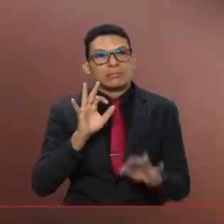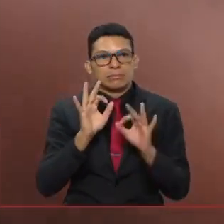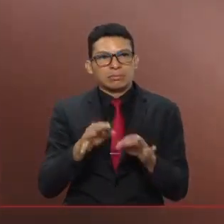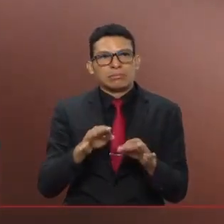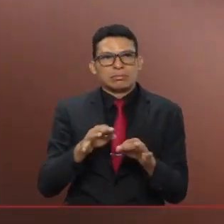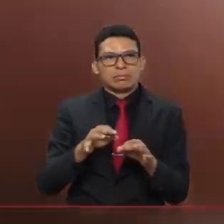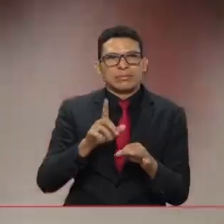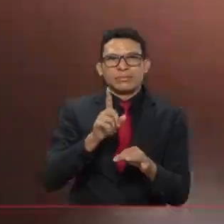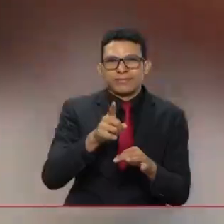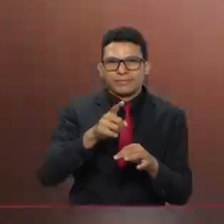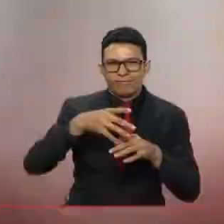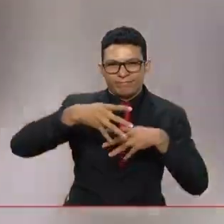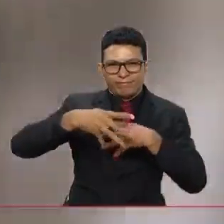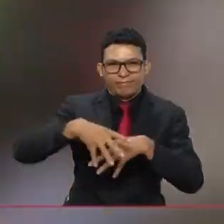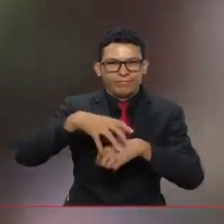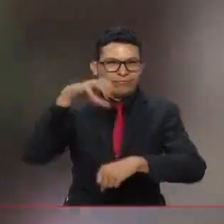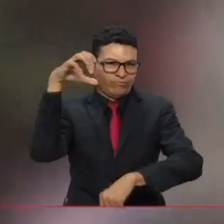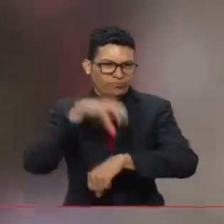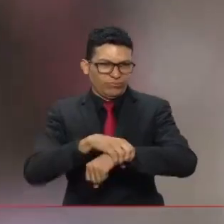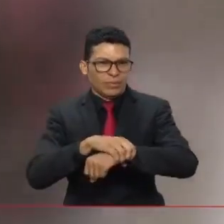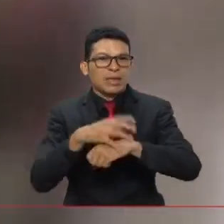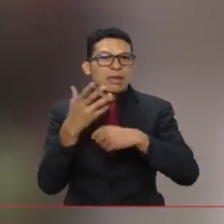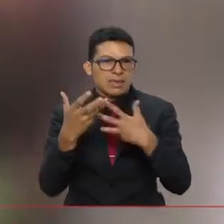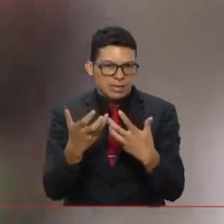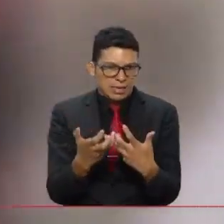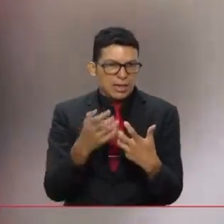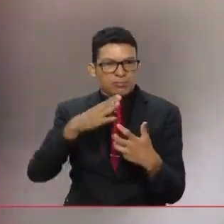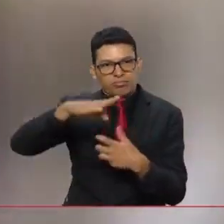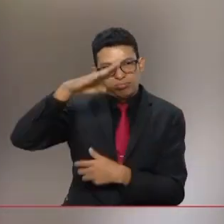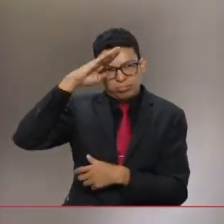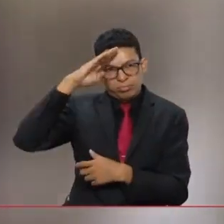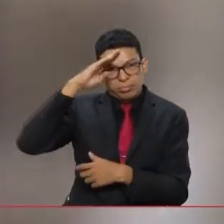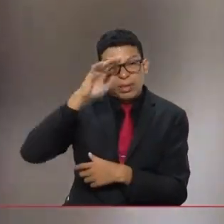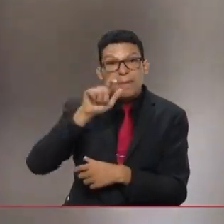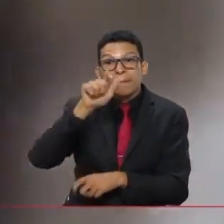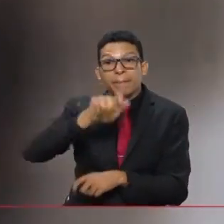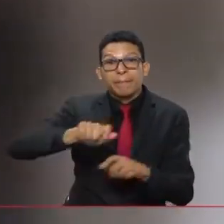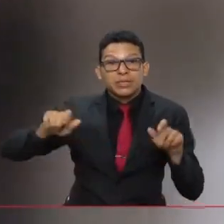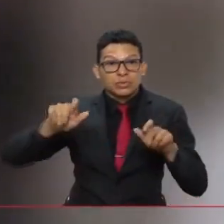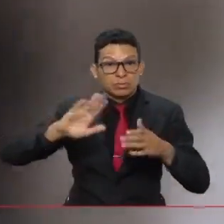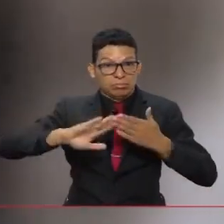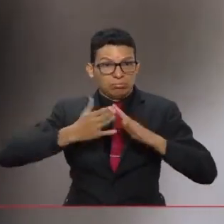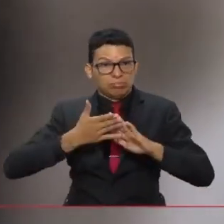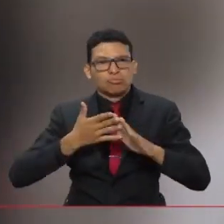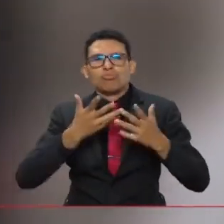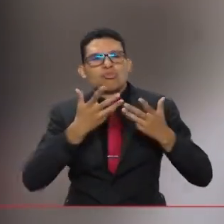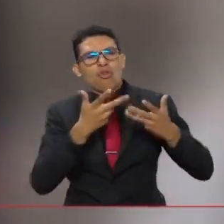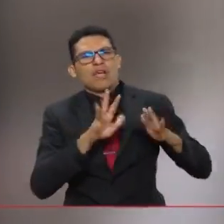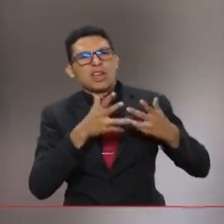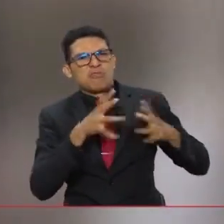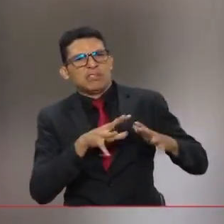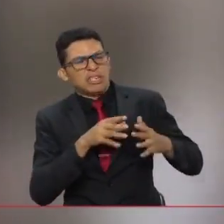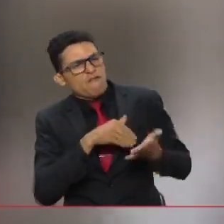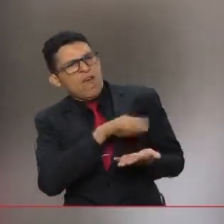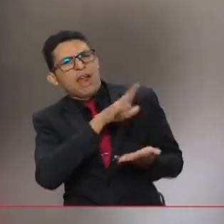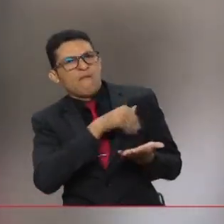medio de un procedimiento de captura que adelantaba la policía y que miembros de la comunidad intentaron